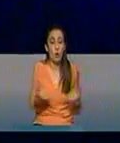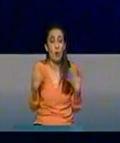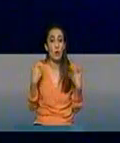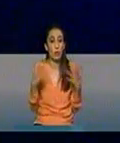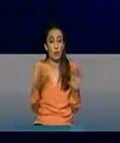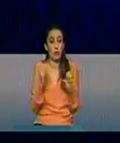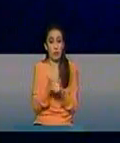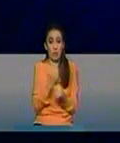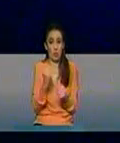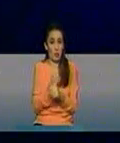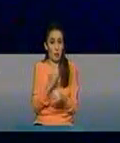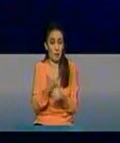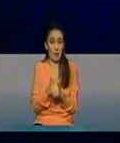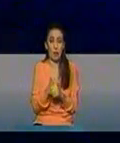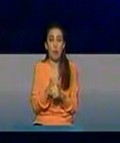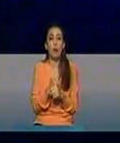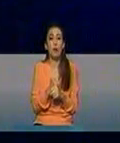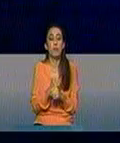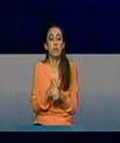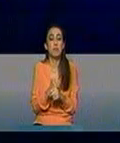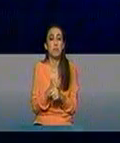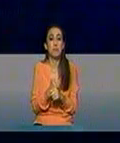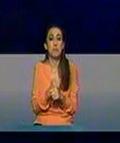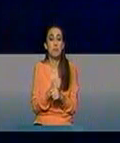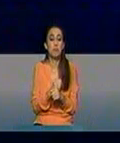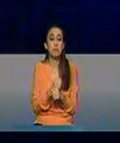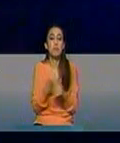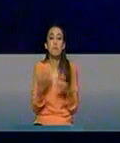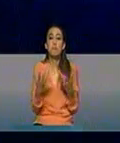trabajo adecuado, no tienen un trabajo